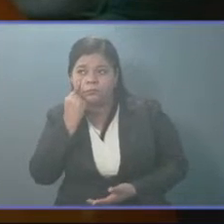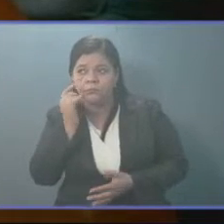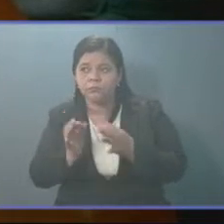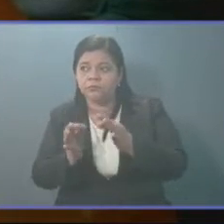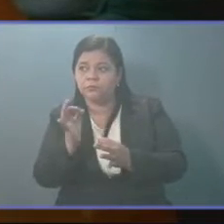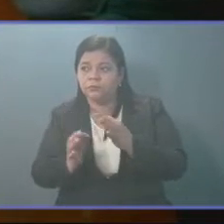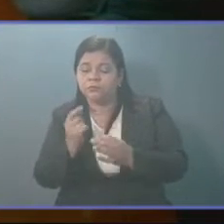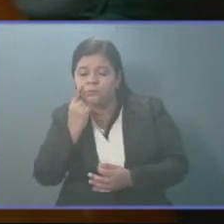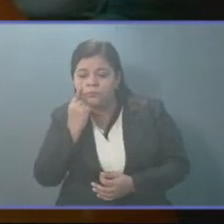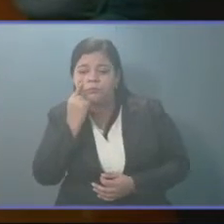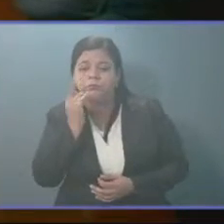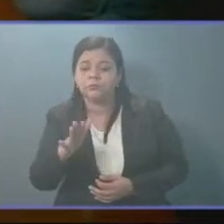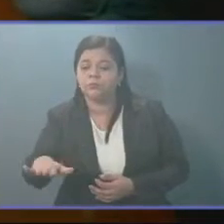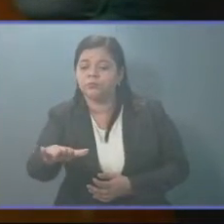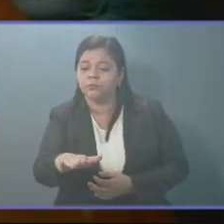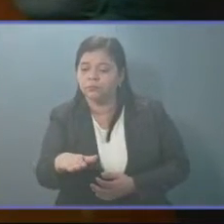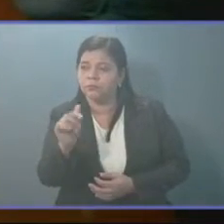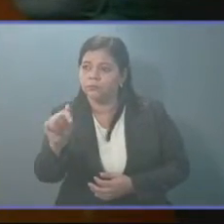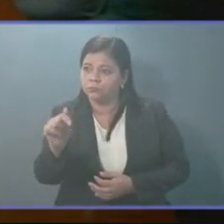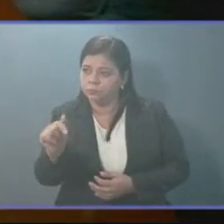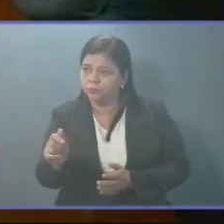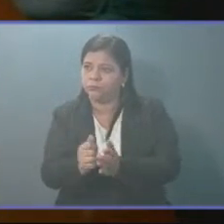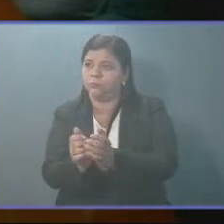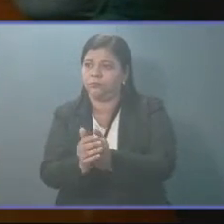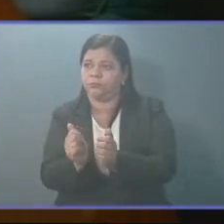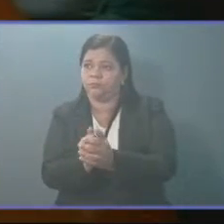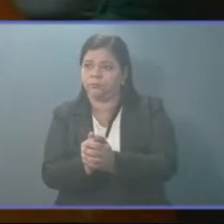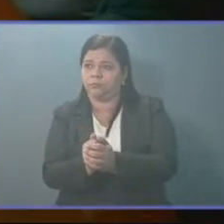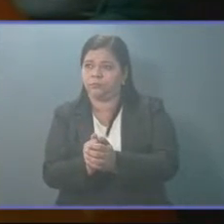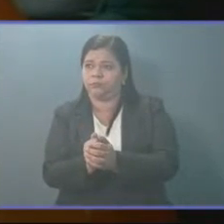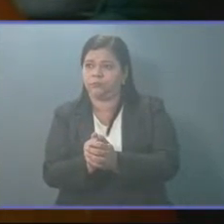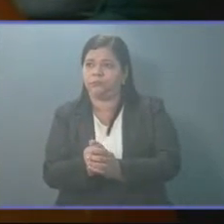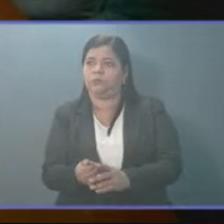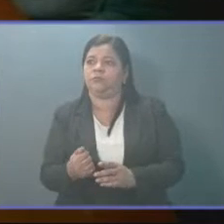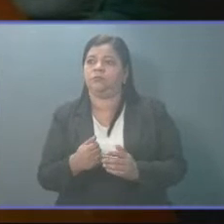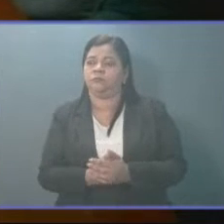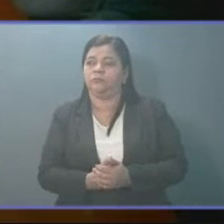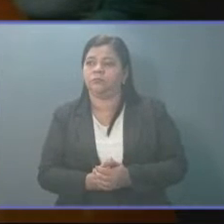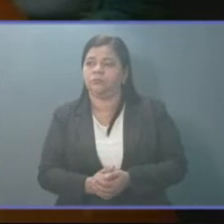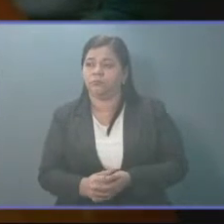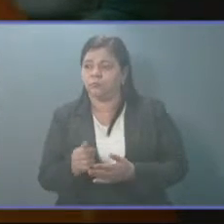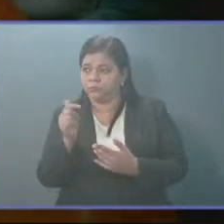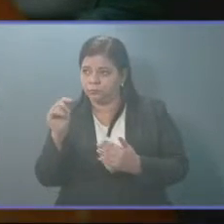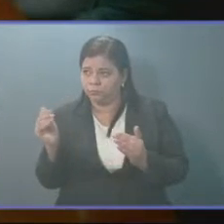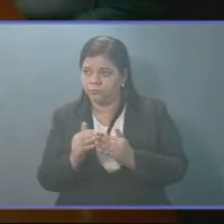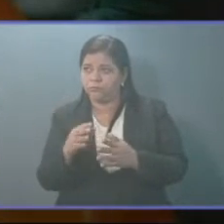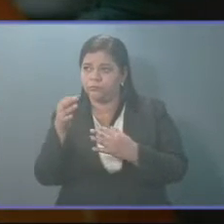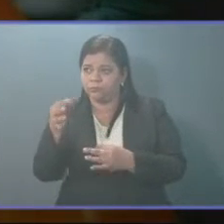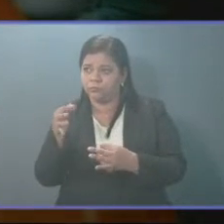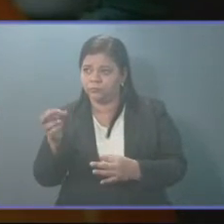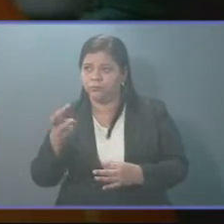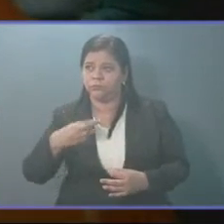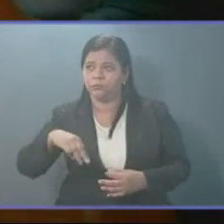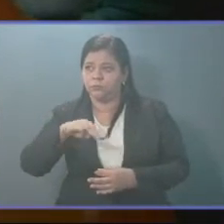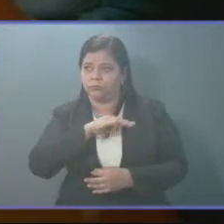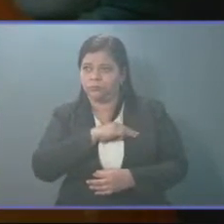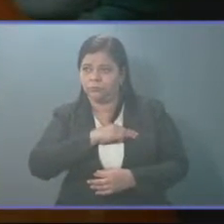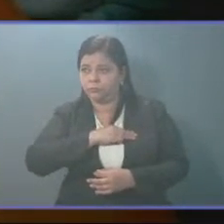se hacen en lugares de hechos, donde también se levantan actas. El Ministerio de Trabajo